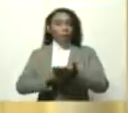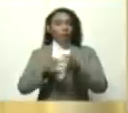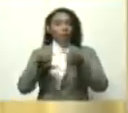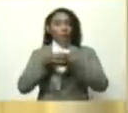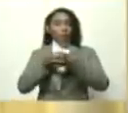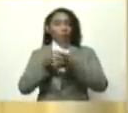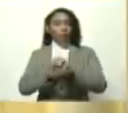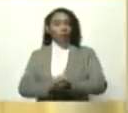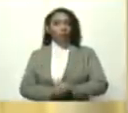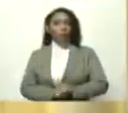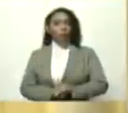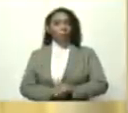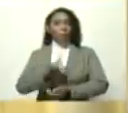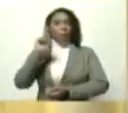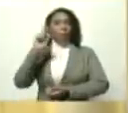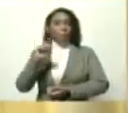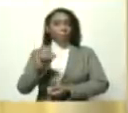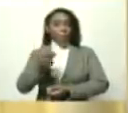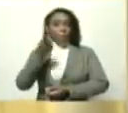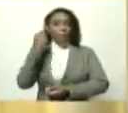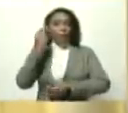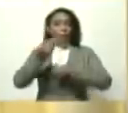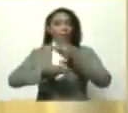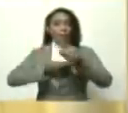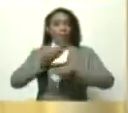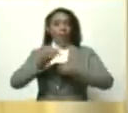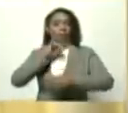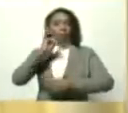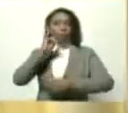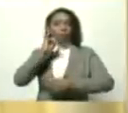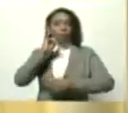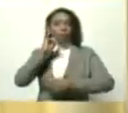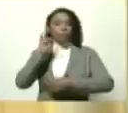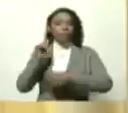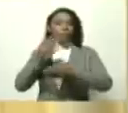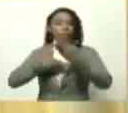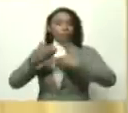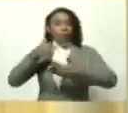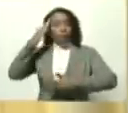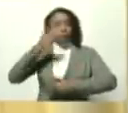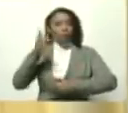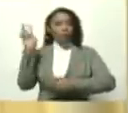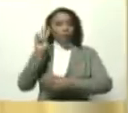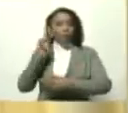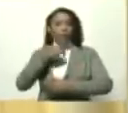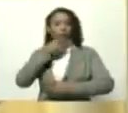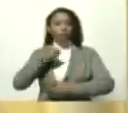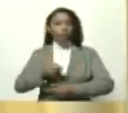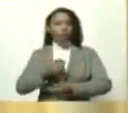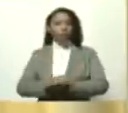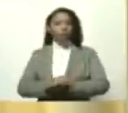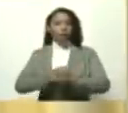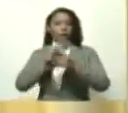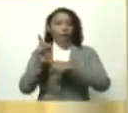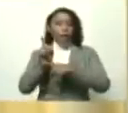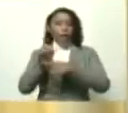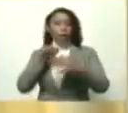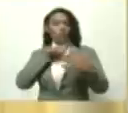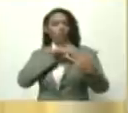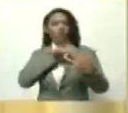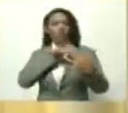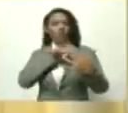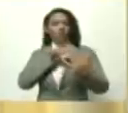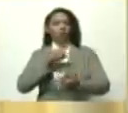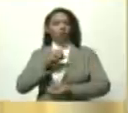delegación. También ayer se hicieron anuncios de un reforzamiento de la cooperación militar de Venezuela con Rusia. Esto en medio de un conflicto con